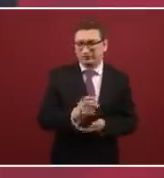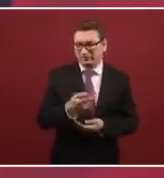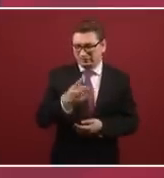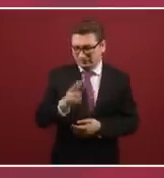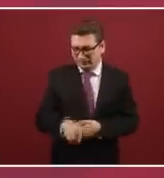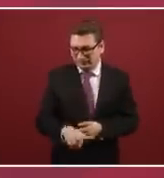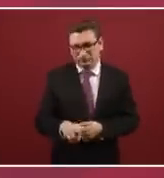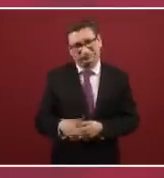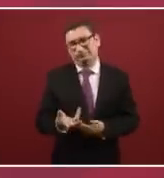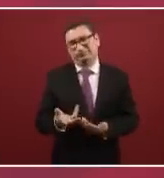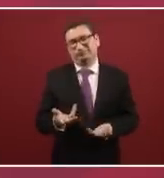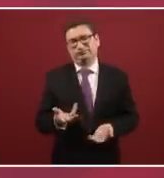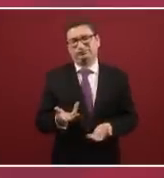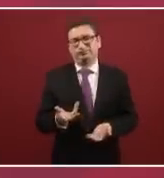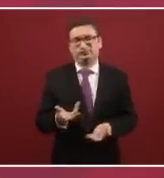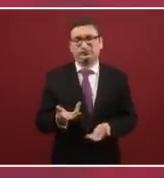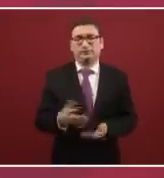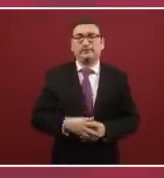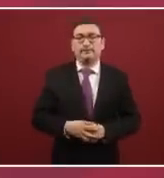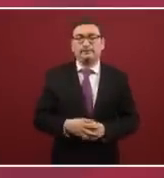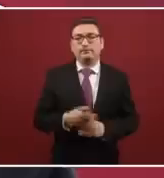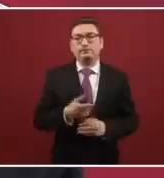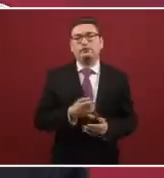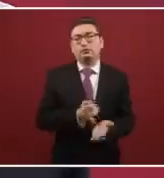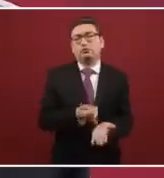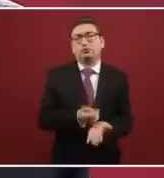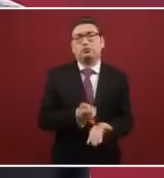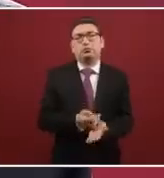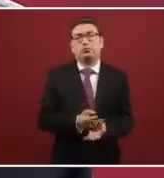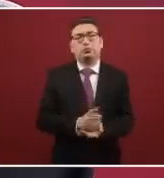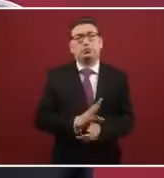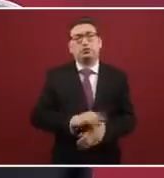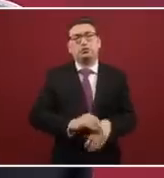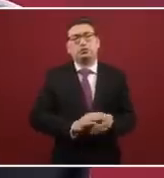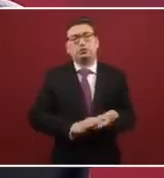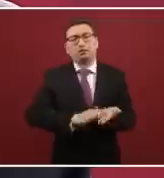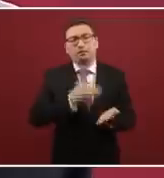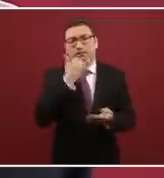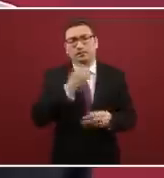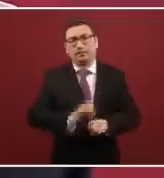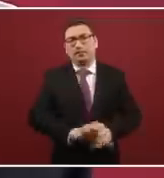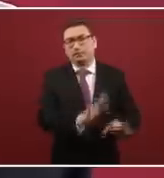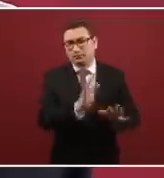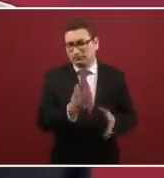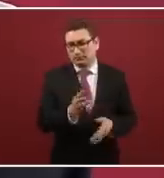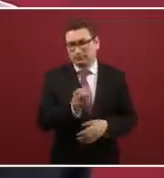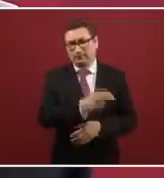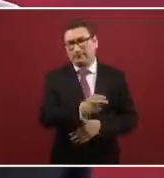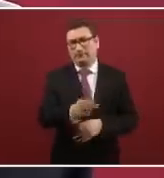inversión y se creaban estos privilegios,